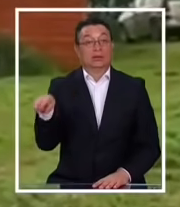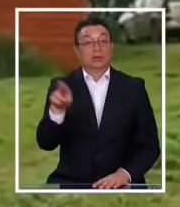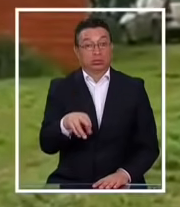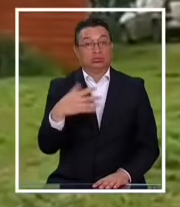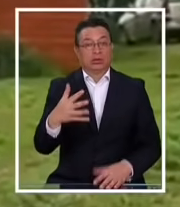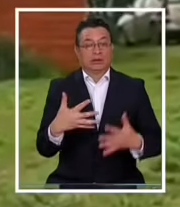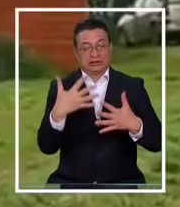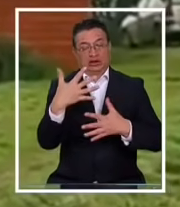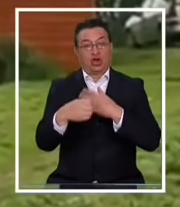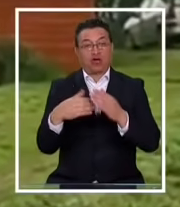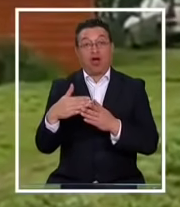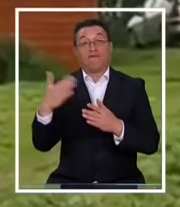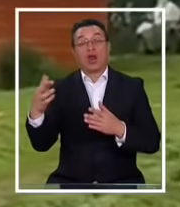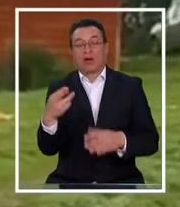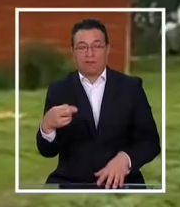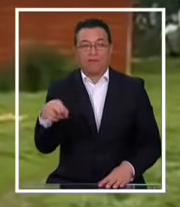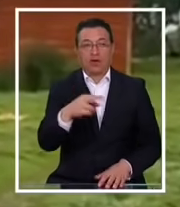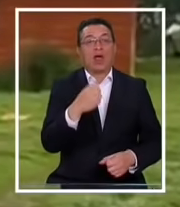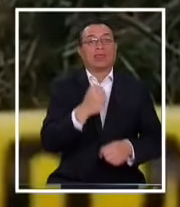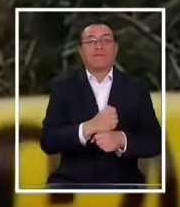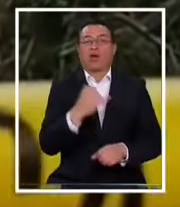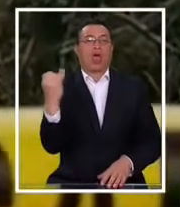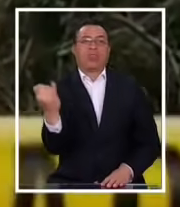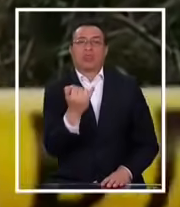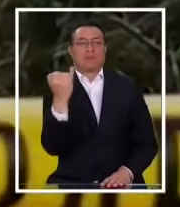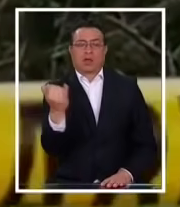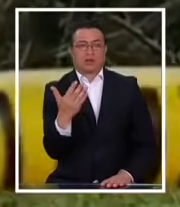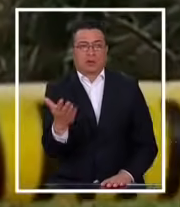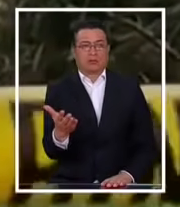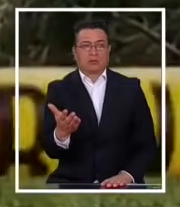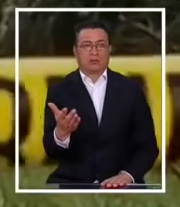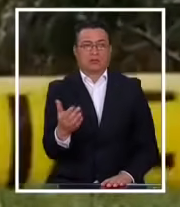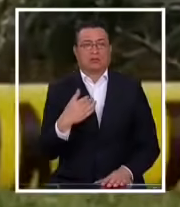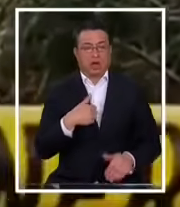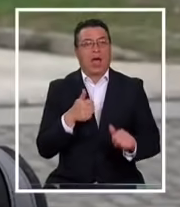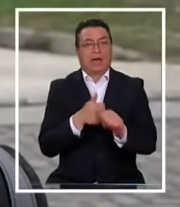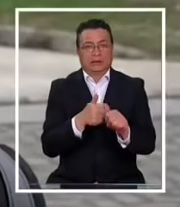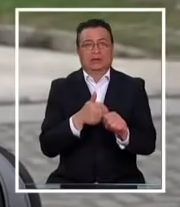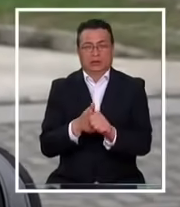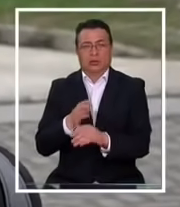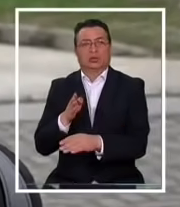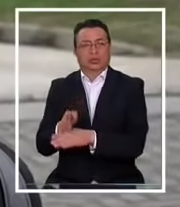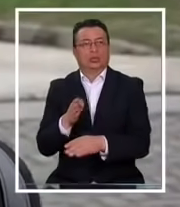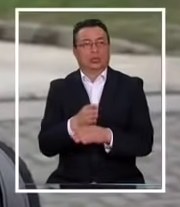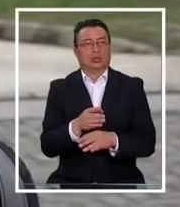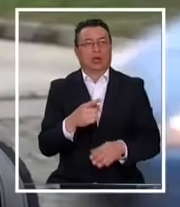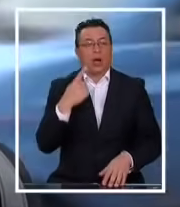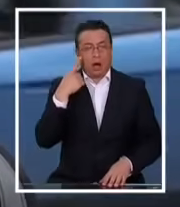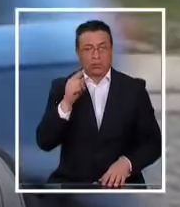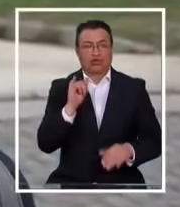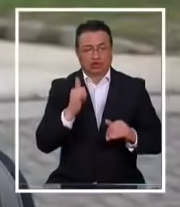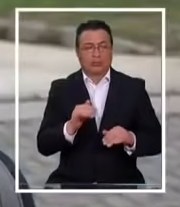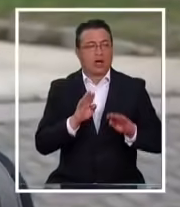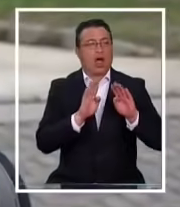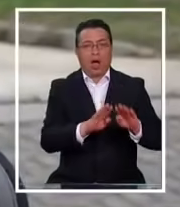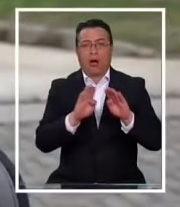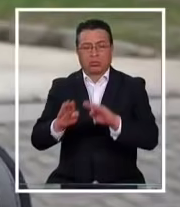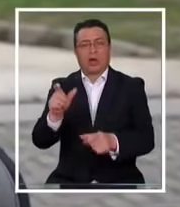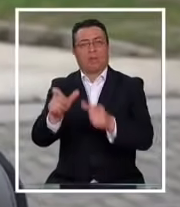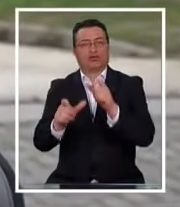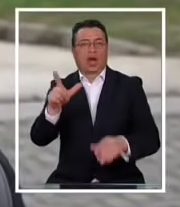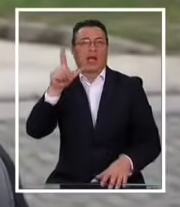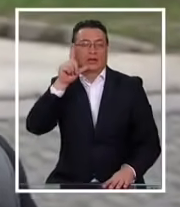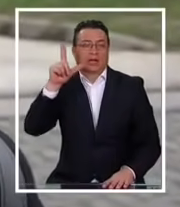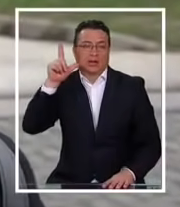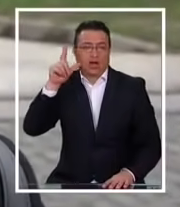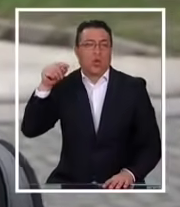estado 5 años fuera. Trabajaba independientemente, sí, hacía asesorías. Pero aún así seguía apoyando a la gente de Llanquihue